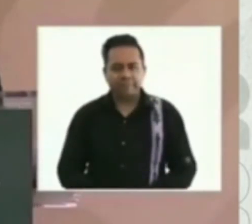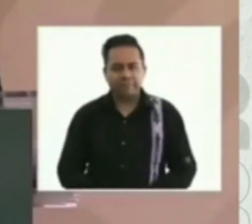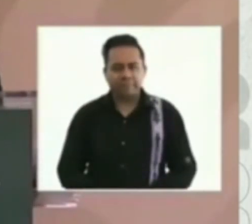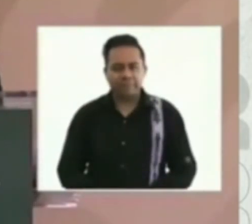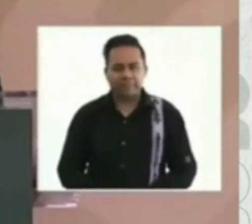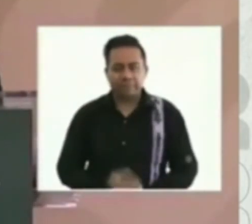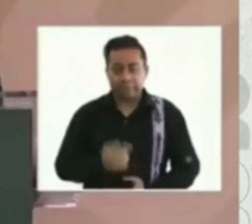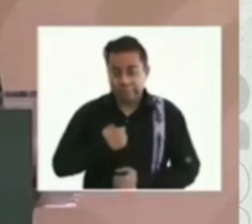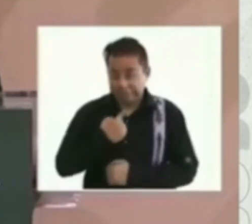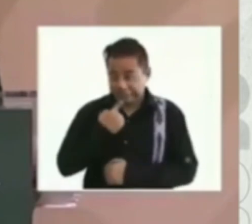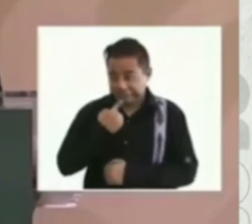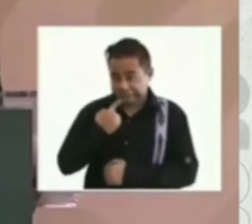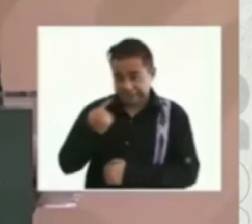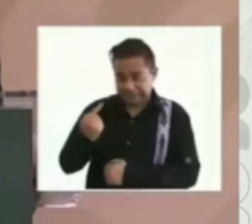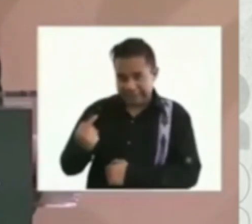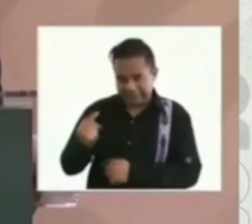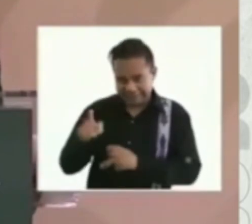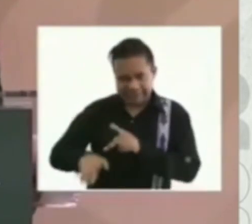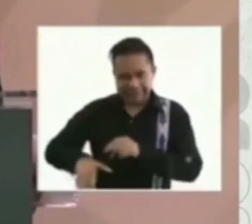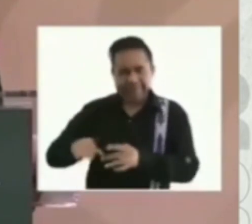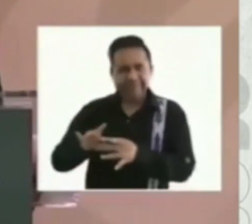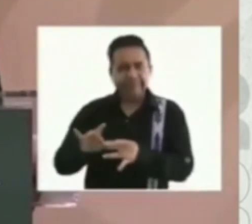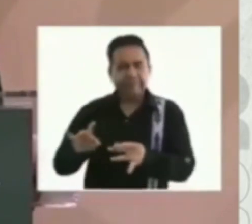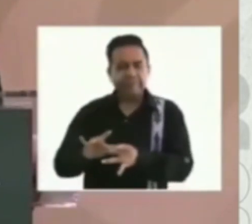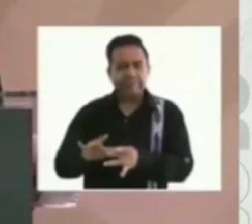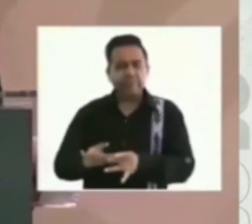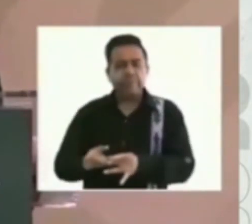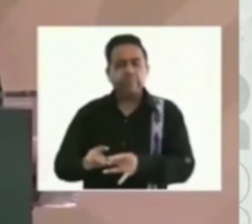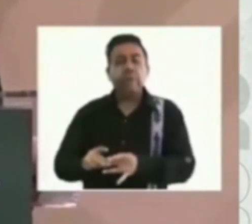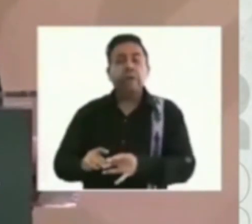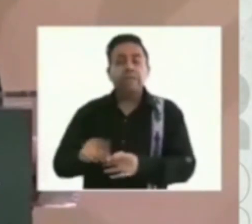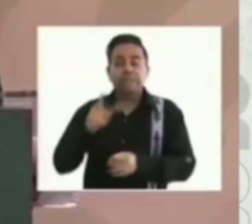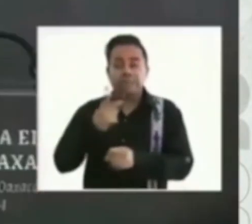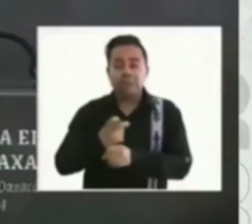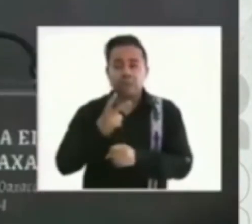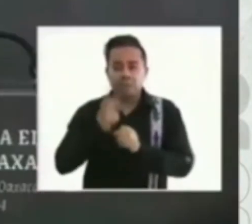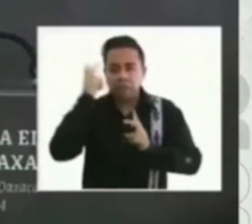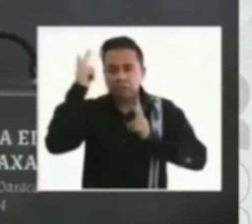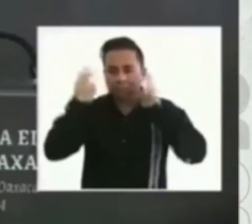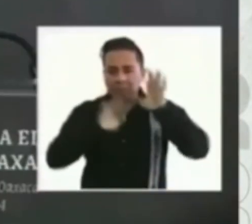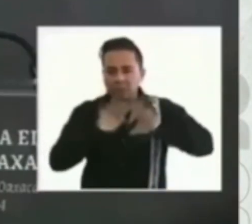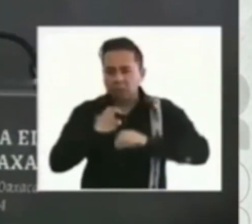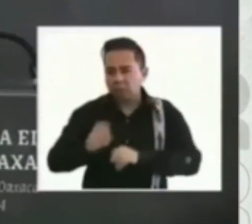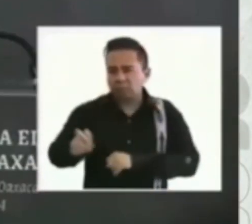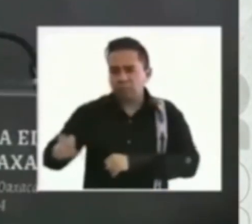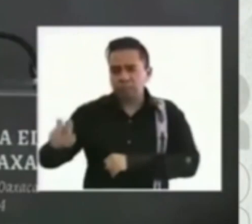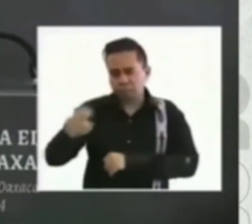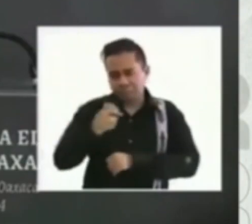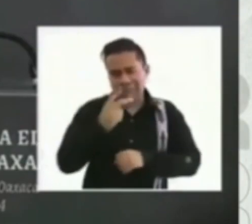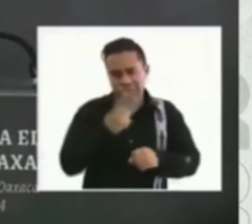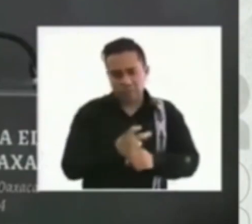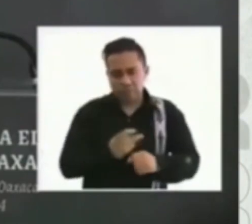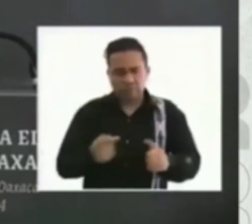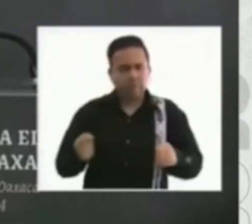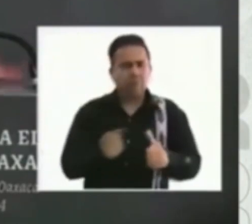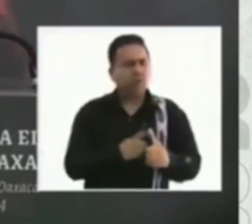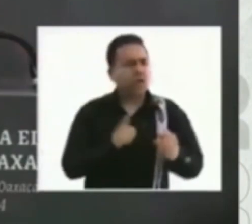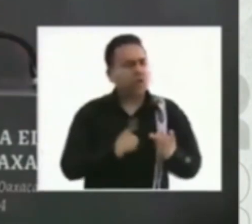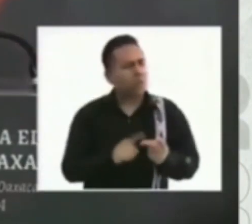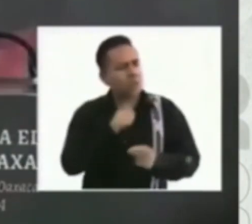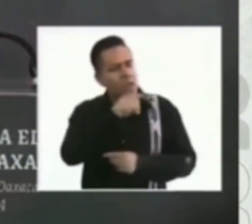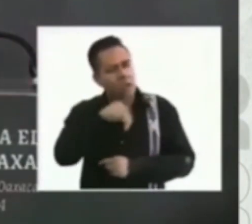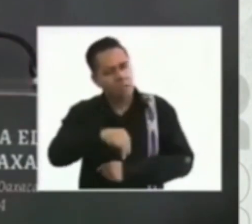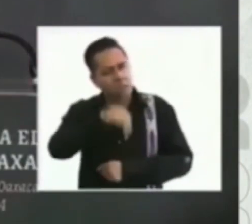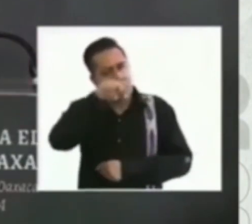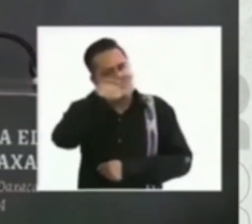Les decía que es la segunda gira que hacemos. La primera fue al